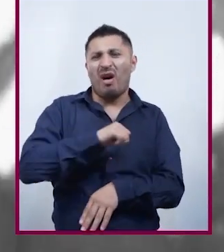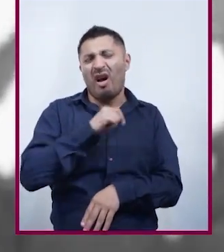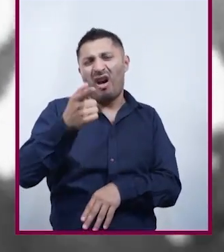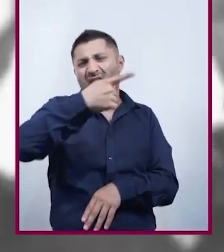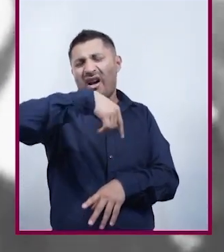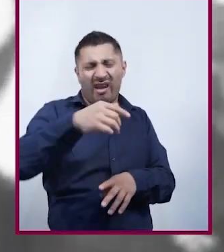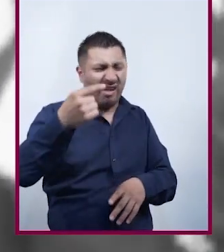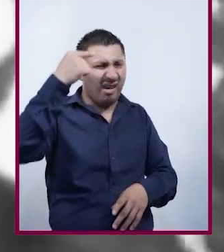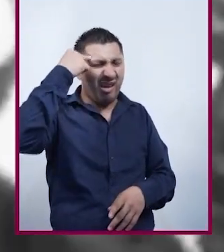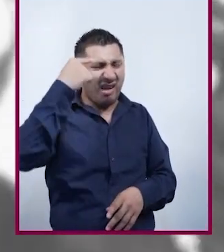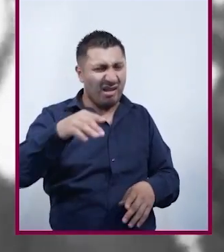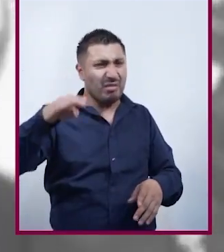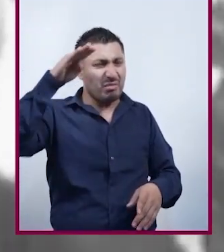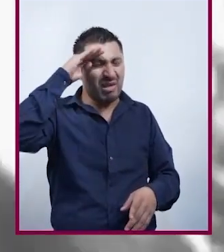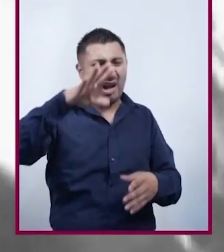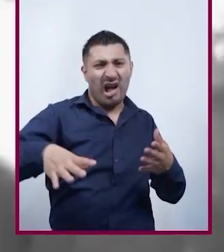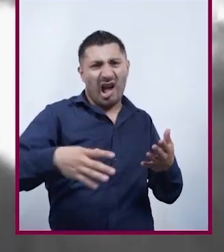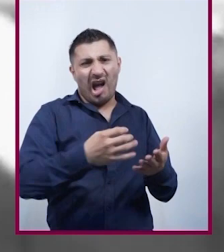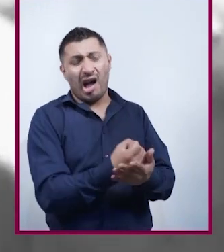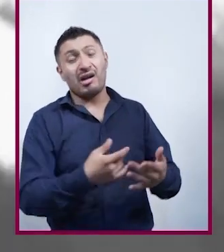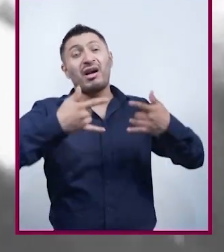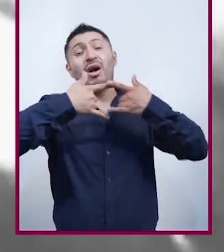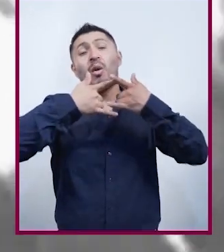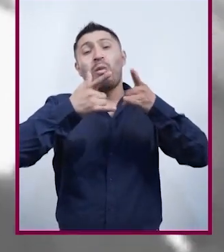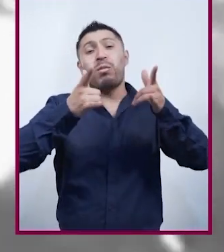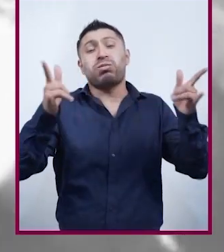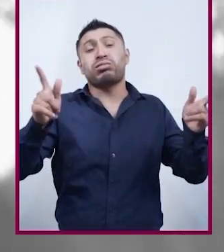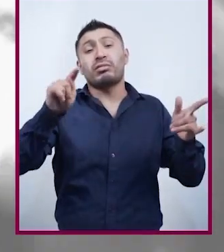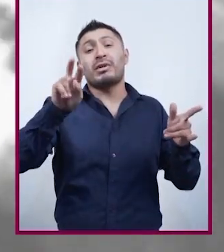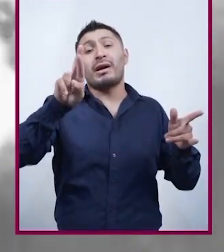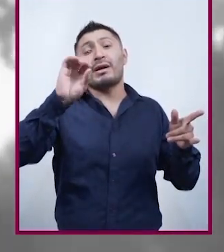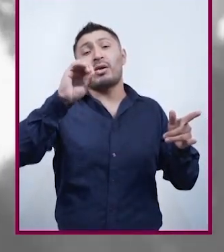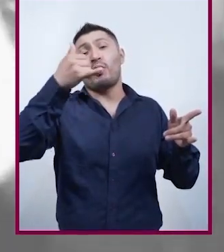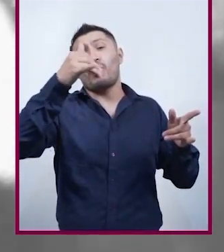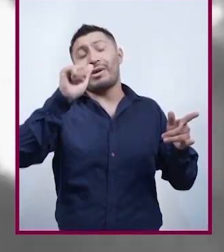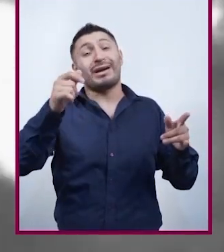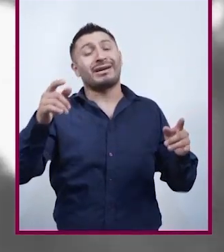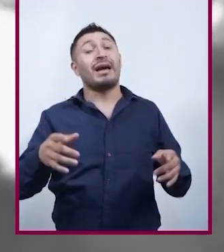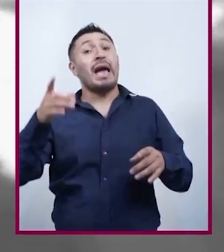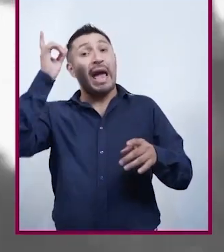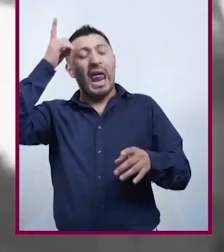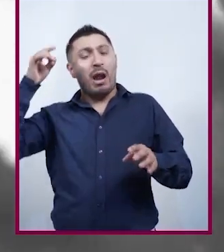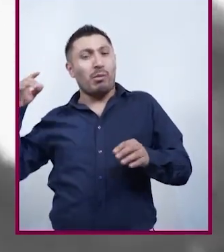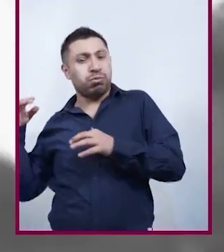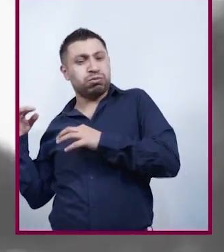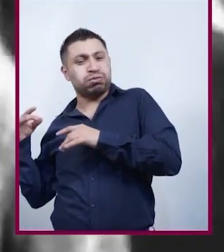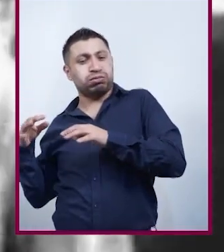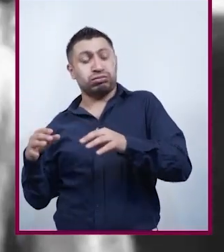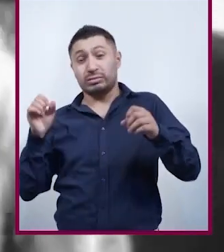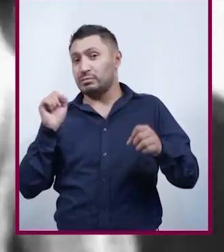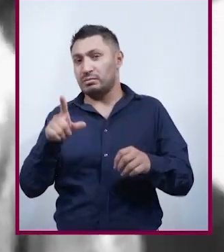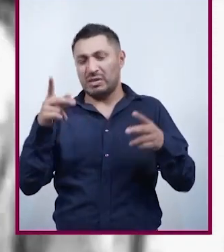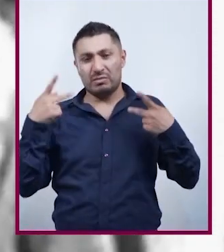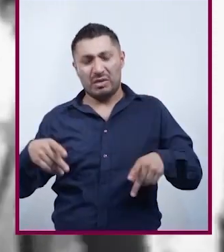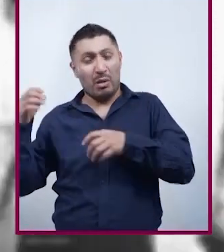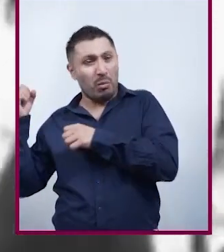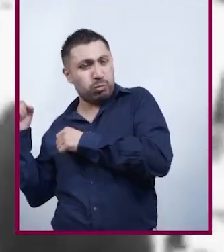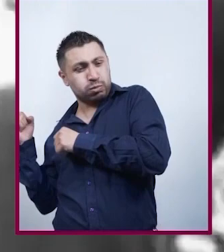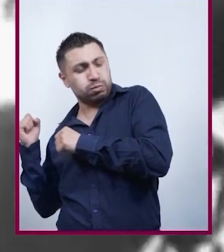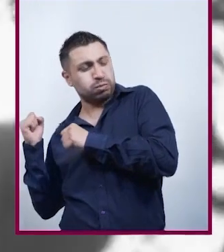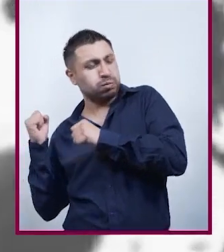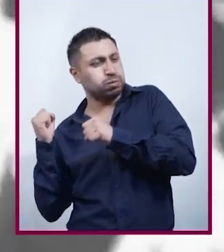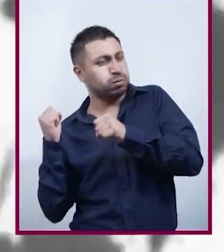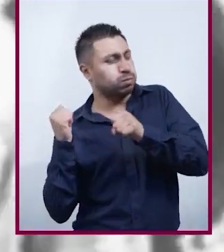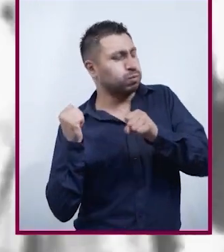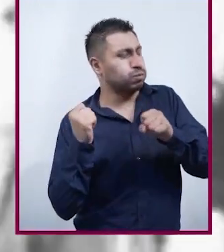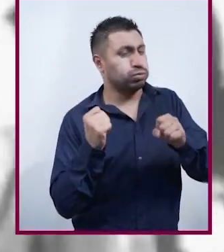euforia del triunfo, abrieron las enormes puertas de Troya y el caballo entró en la ciudad arrastrado por los mismos